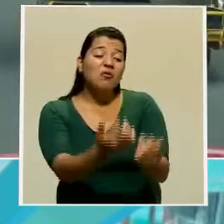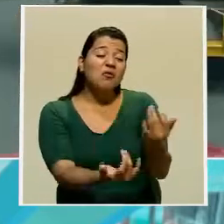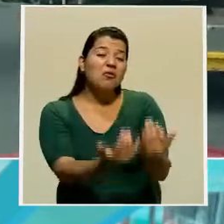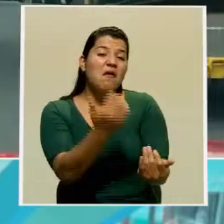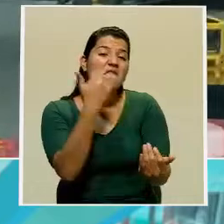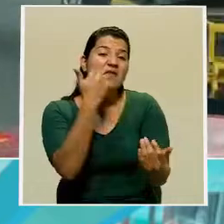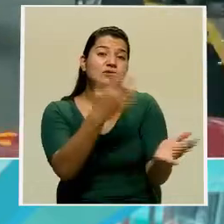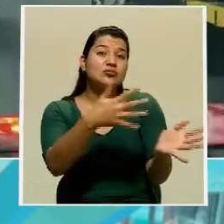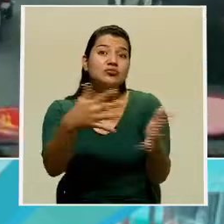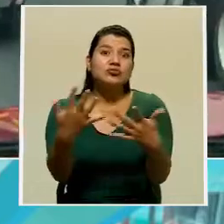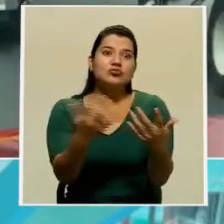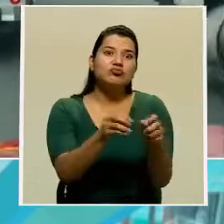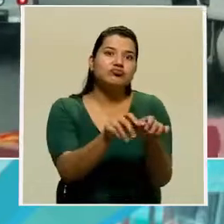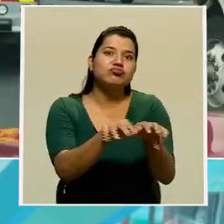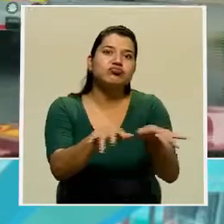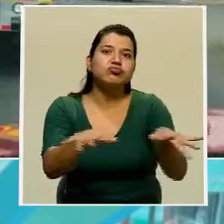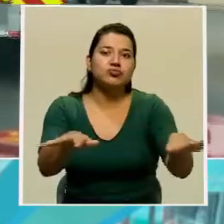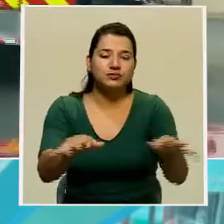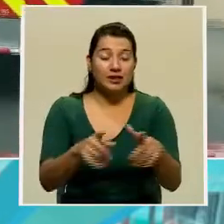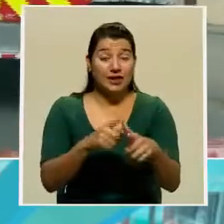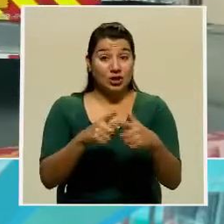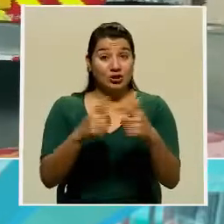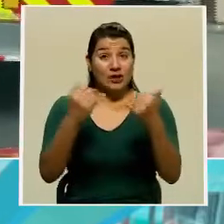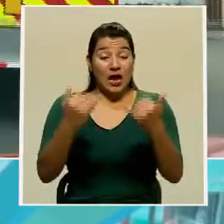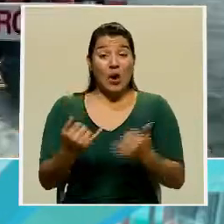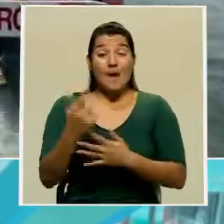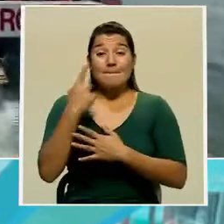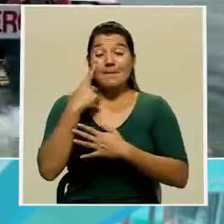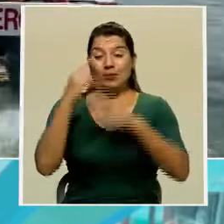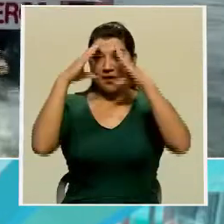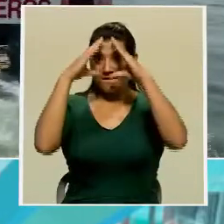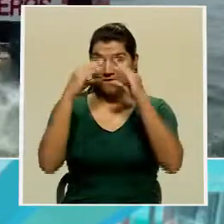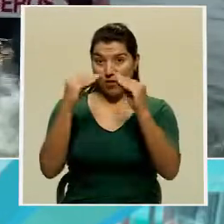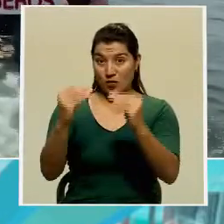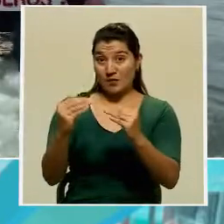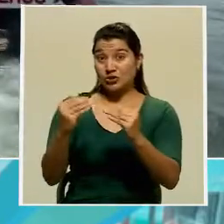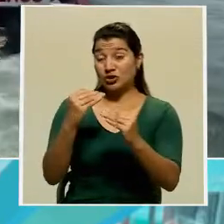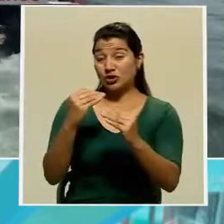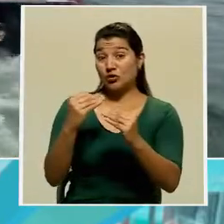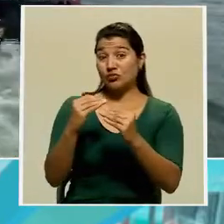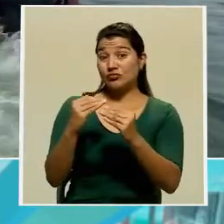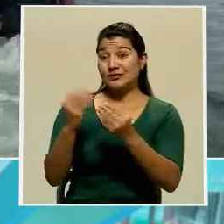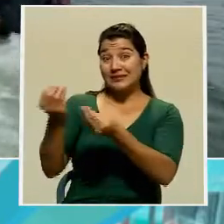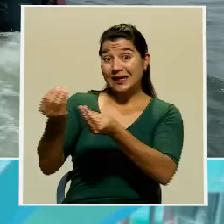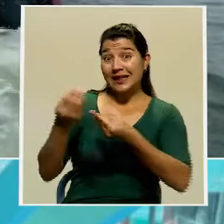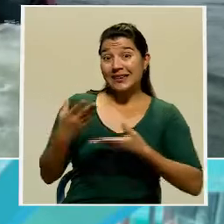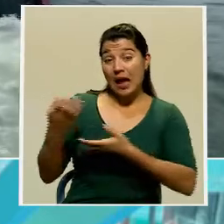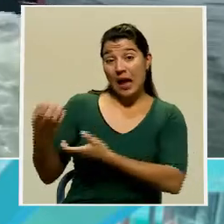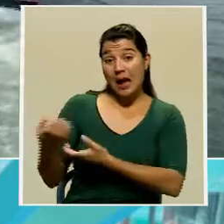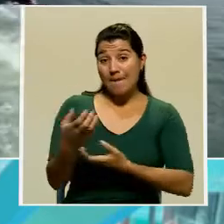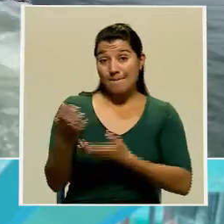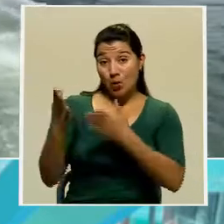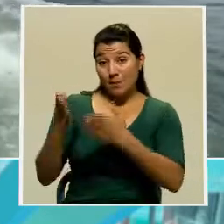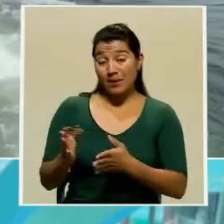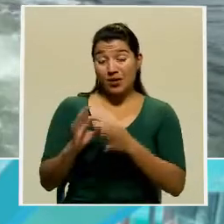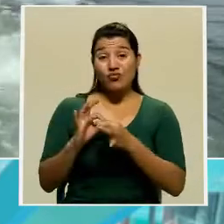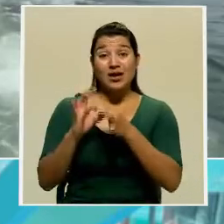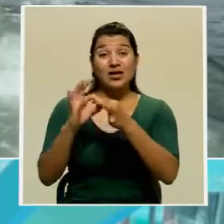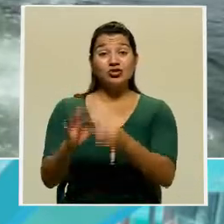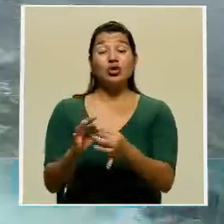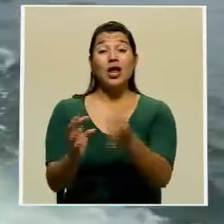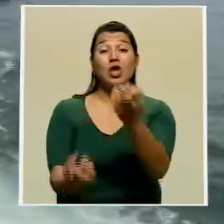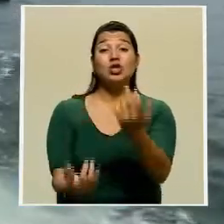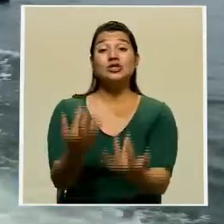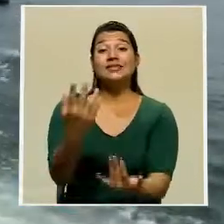propagar el fuego. Vamos a ver estas pantallas con información que nos ha dado el Cuerpo de Bomberos sobre la cantidad de incendios del